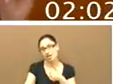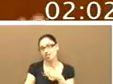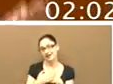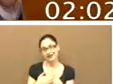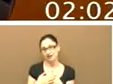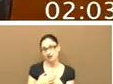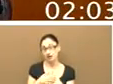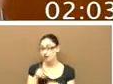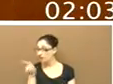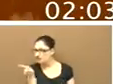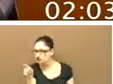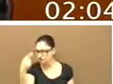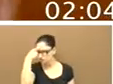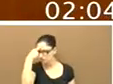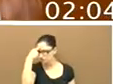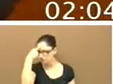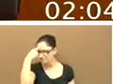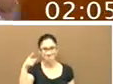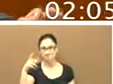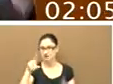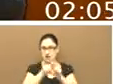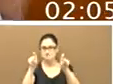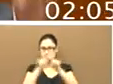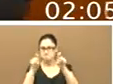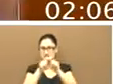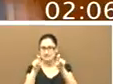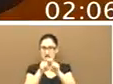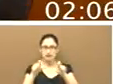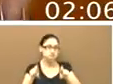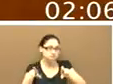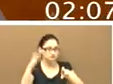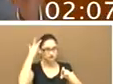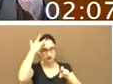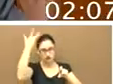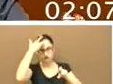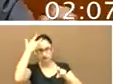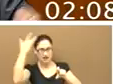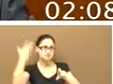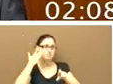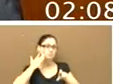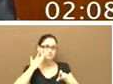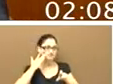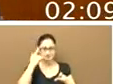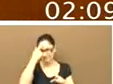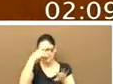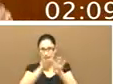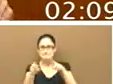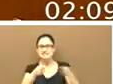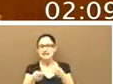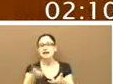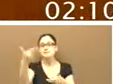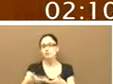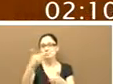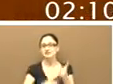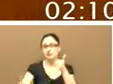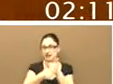pensamiento de darwinismo empresarial puro darwinismo empresarial en Extremadura eso es lo que ustedes hacen a